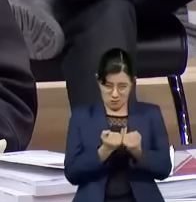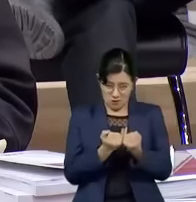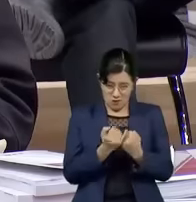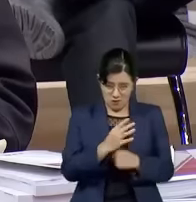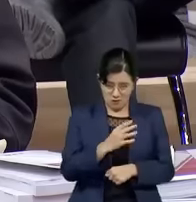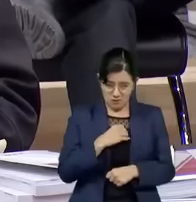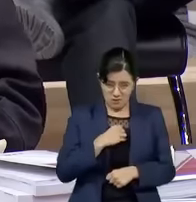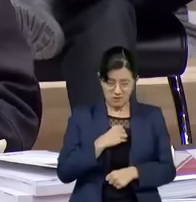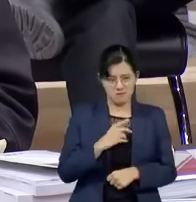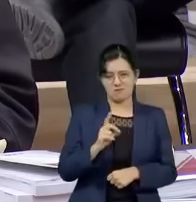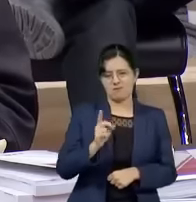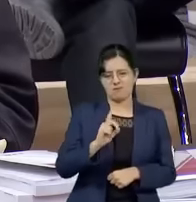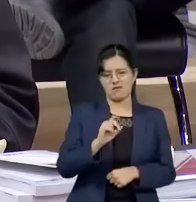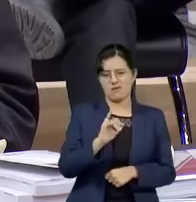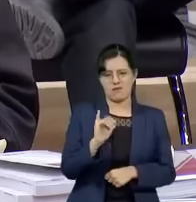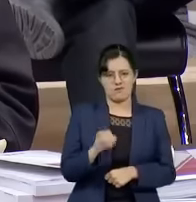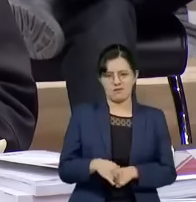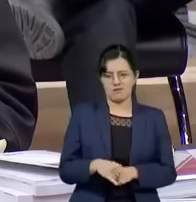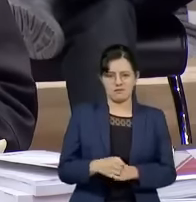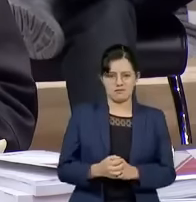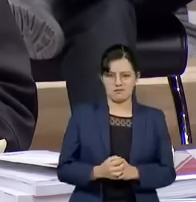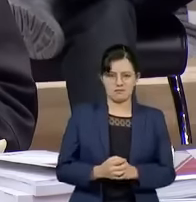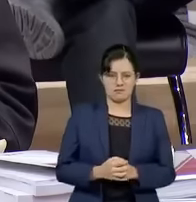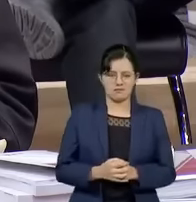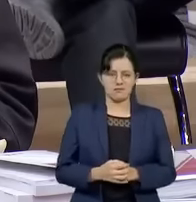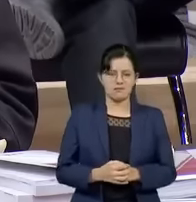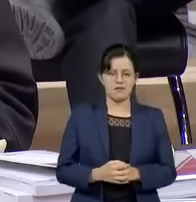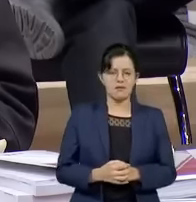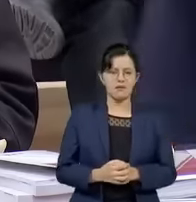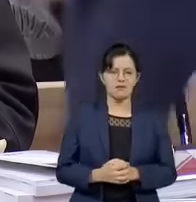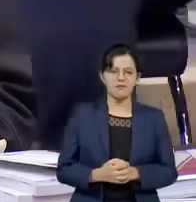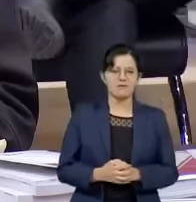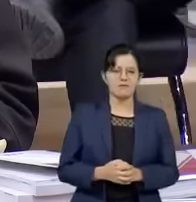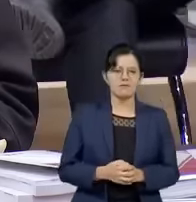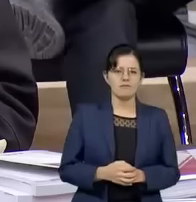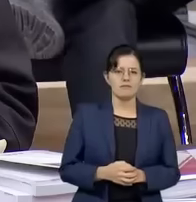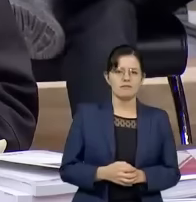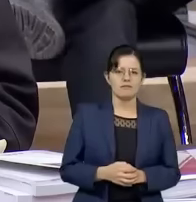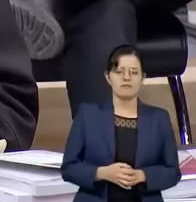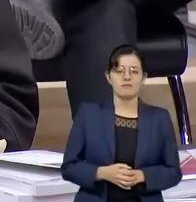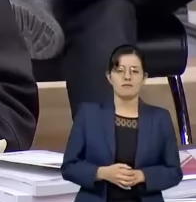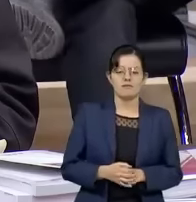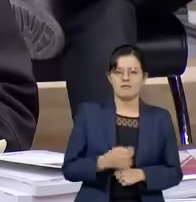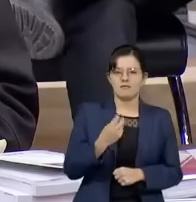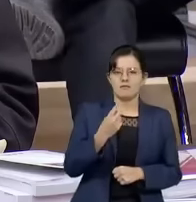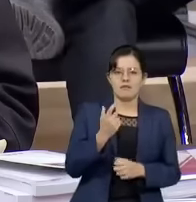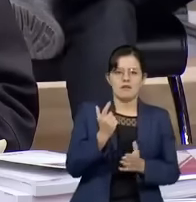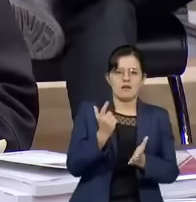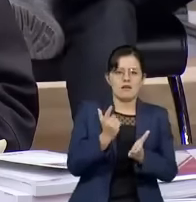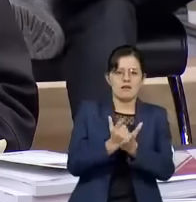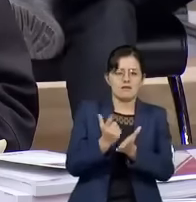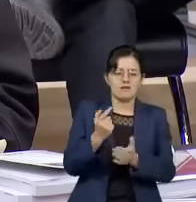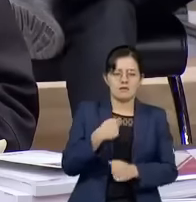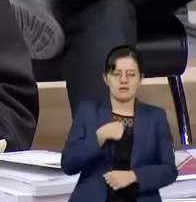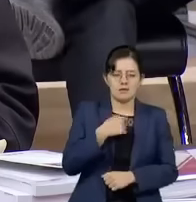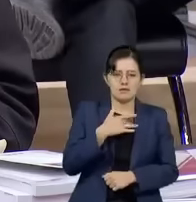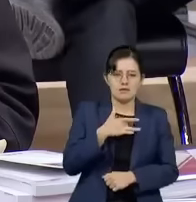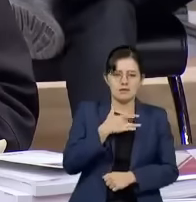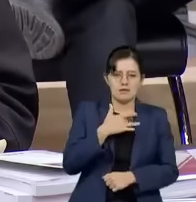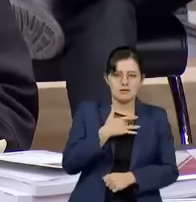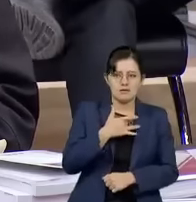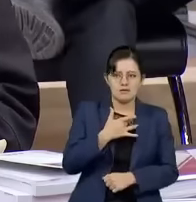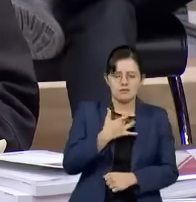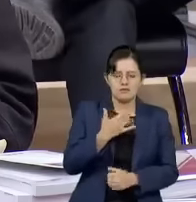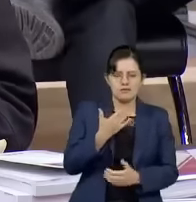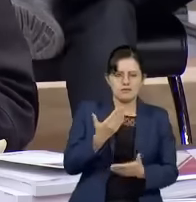Este temeridad es un hecho de una gravedad a m me parece